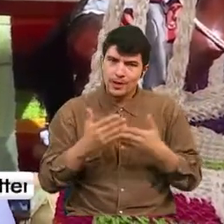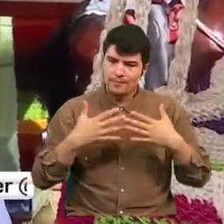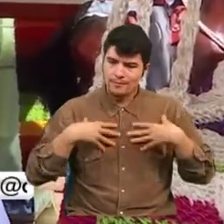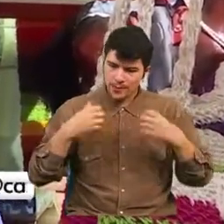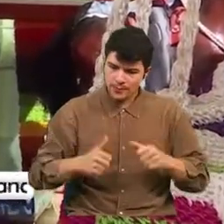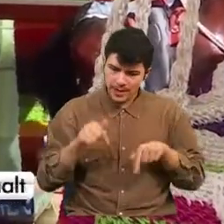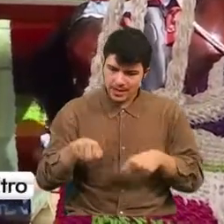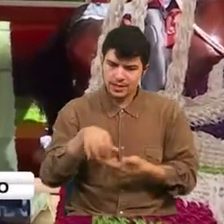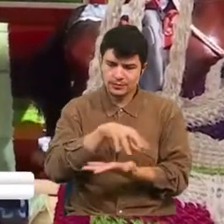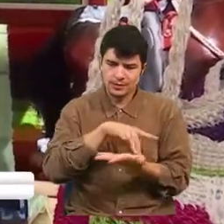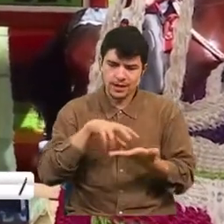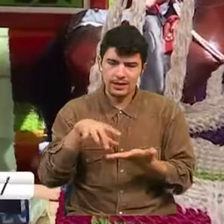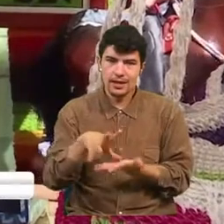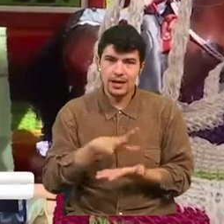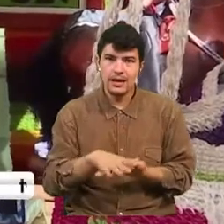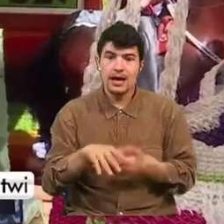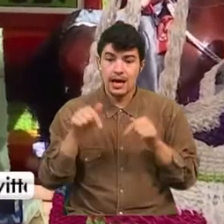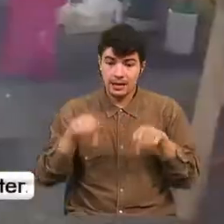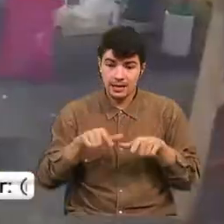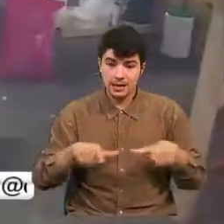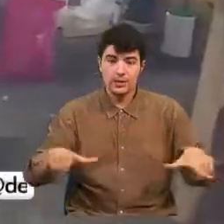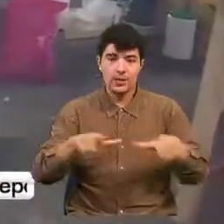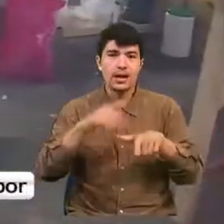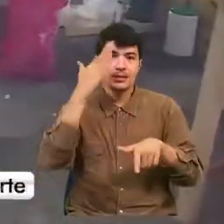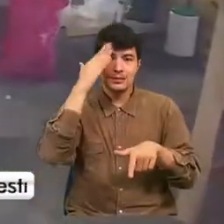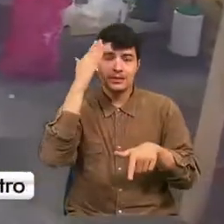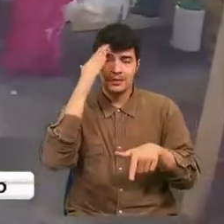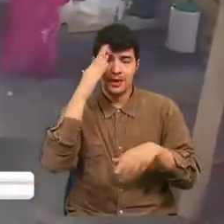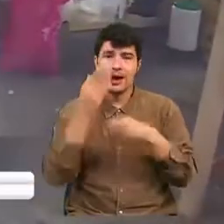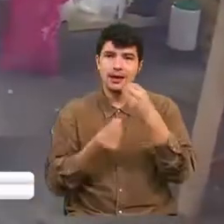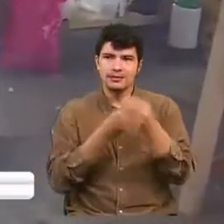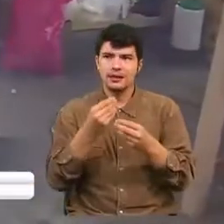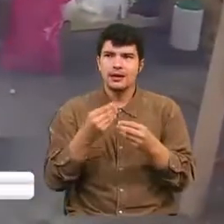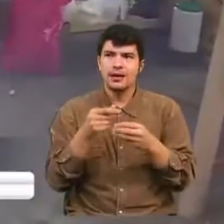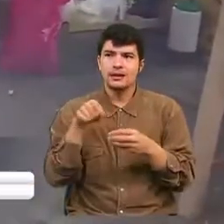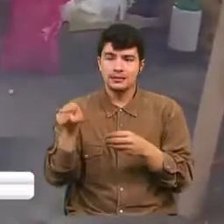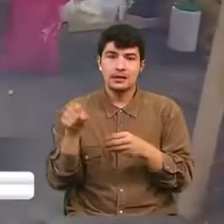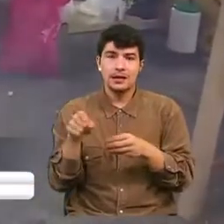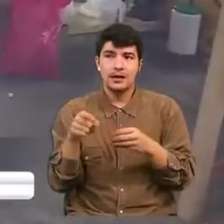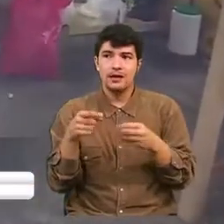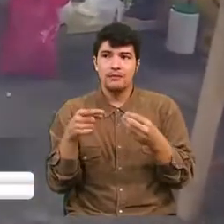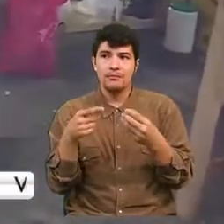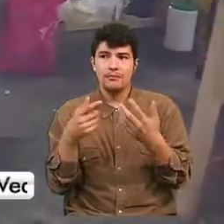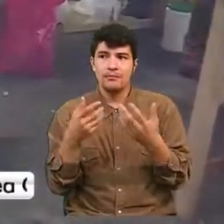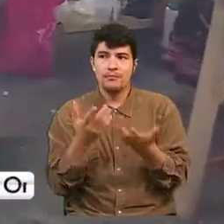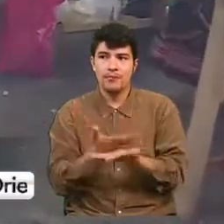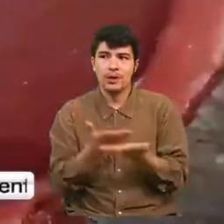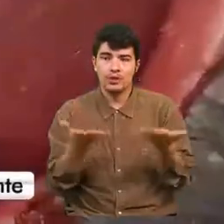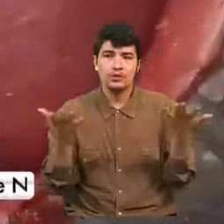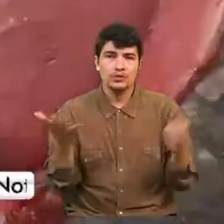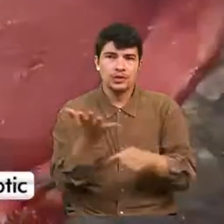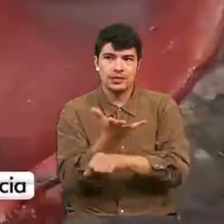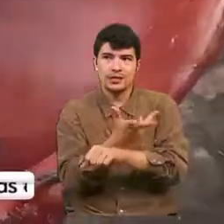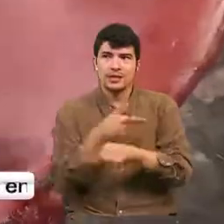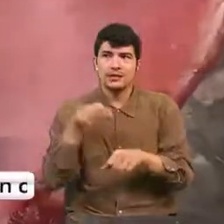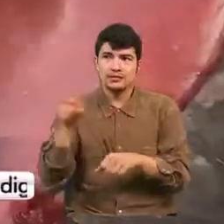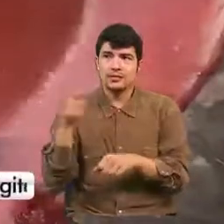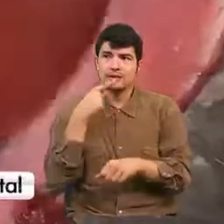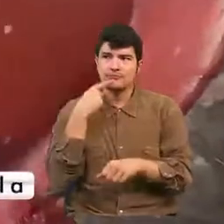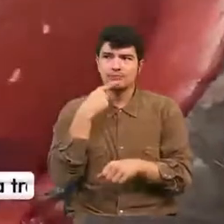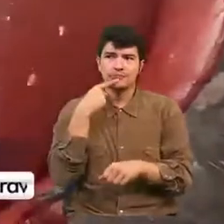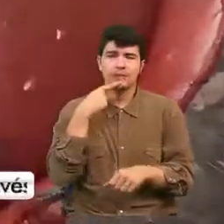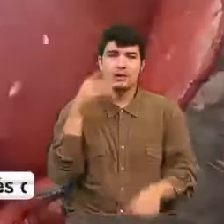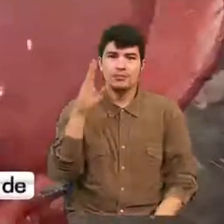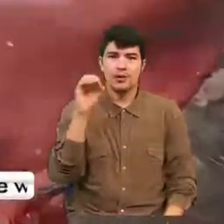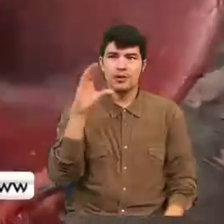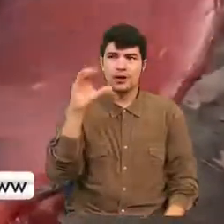Santander, compra Santander, que la provincia sepa qué estamos haciendo. La economía artesanal santandereana también contaba con el dulce sabor de esta